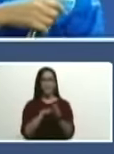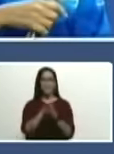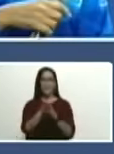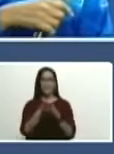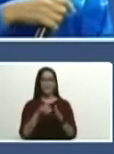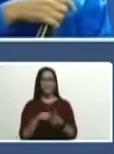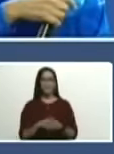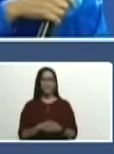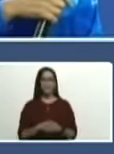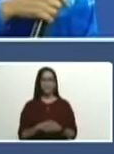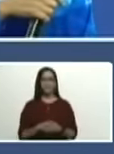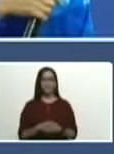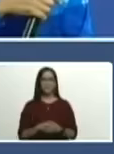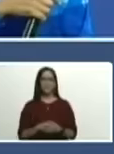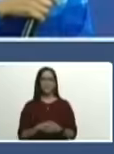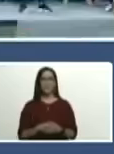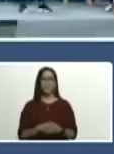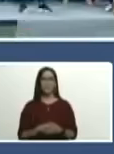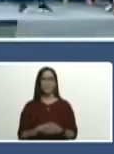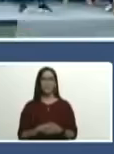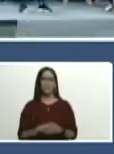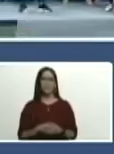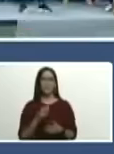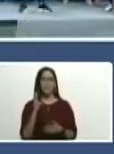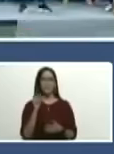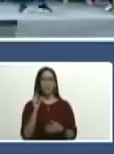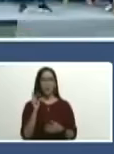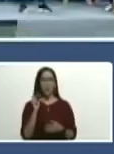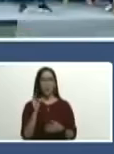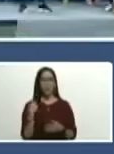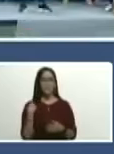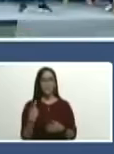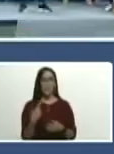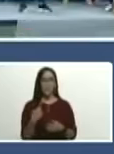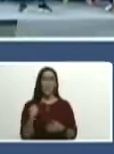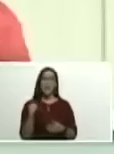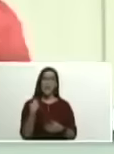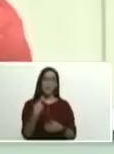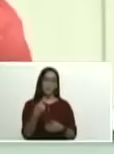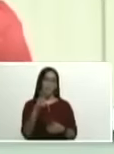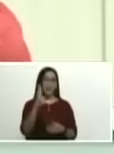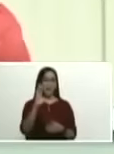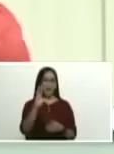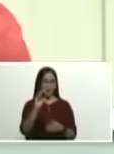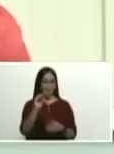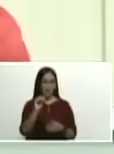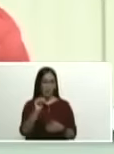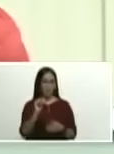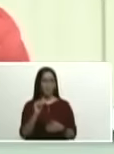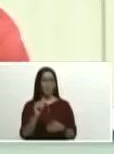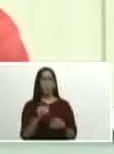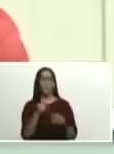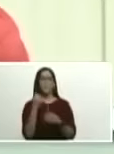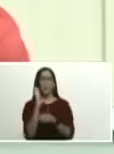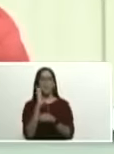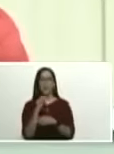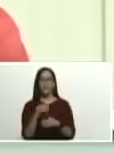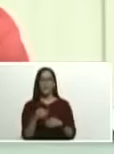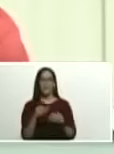avanzar en esta segunda prioridad, la primera que hablábamos con Bárbara, lideresa del 23 de